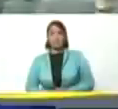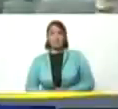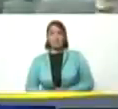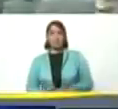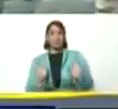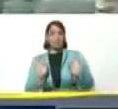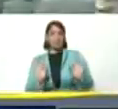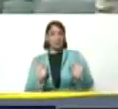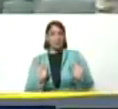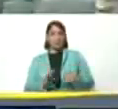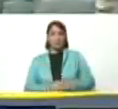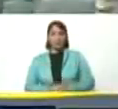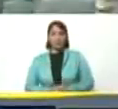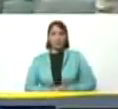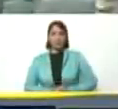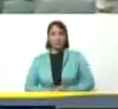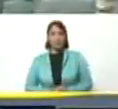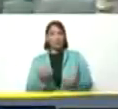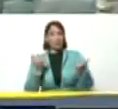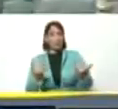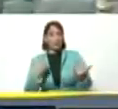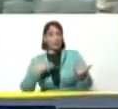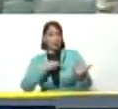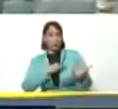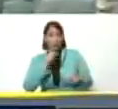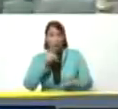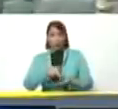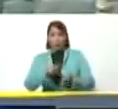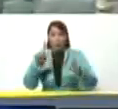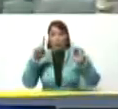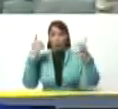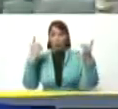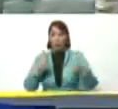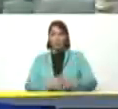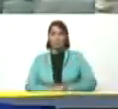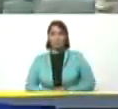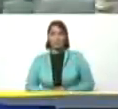precisamente en Margarita y ahora estamos aquí en La Guaira.